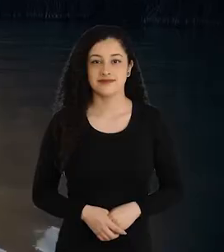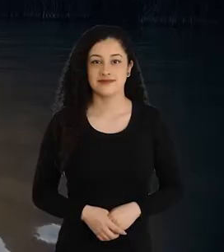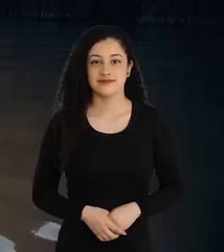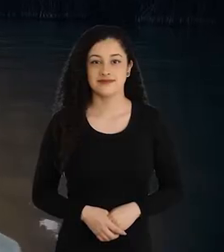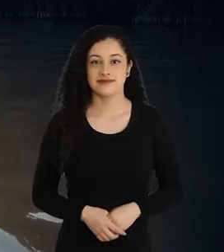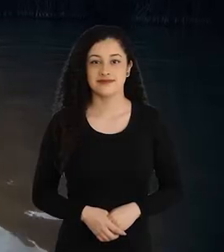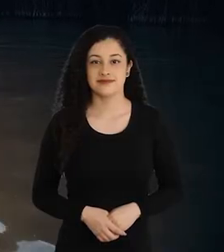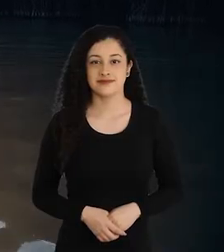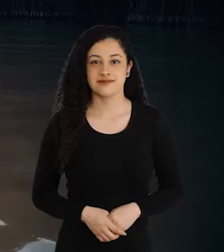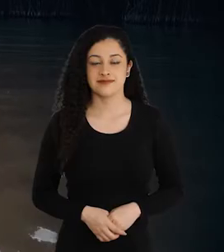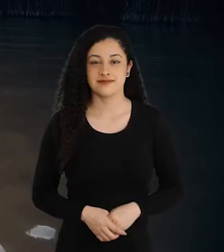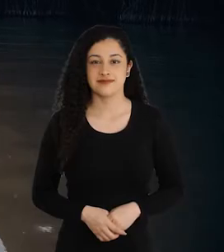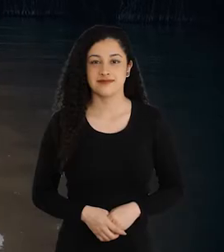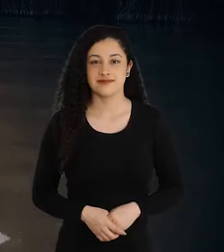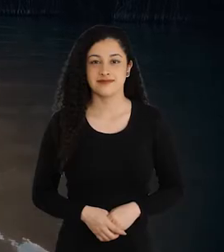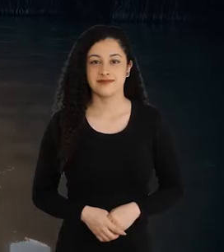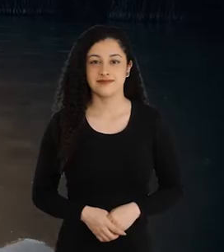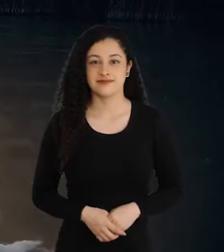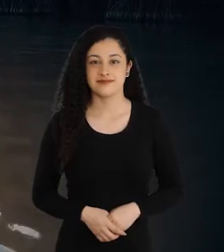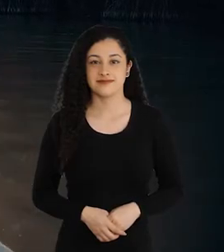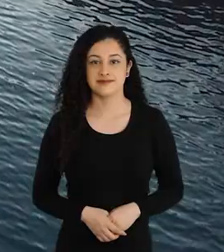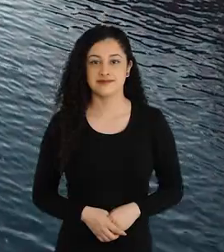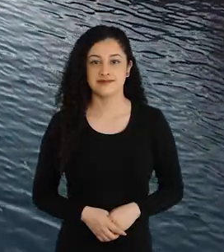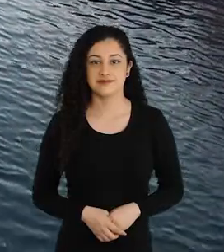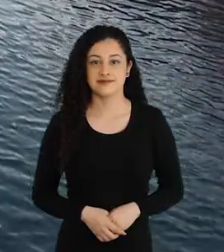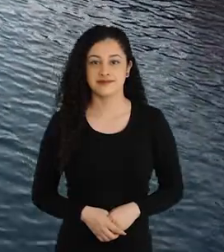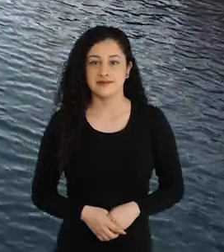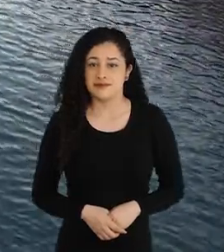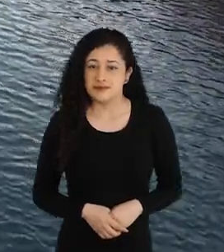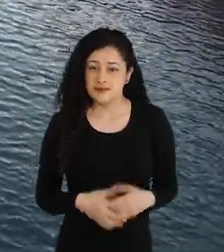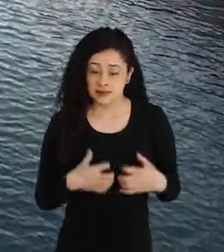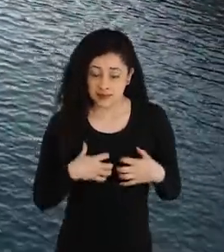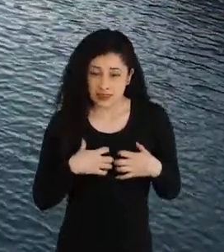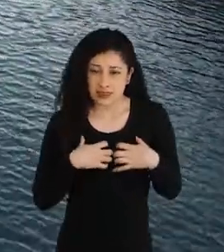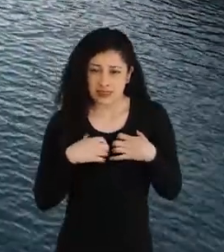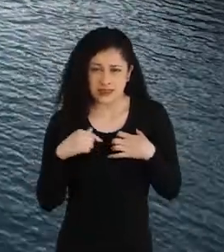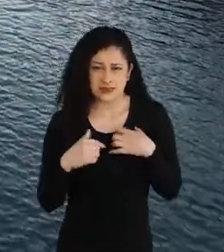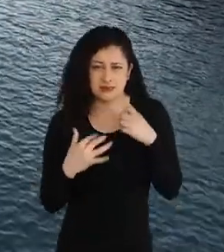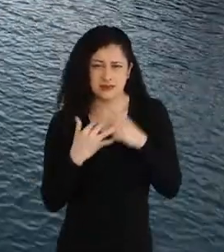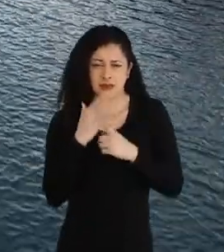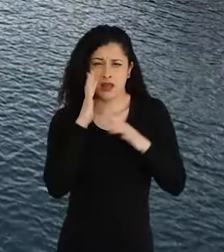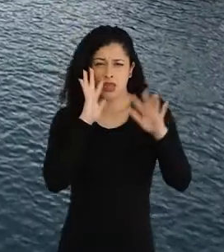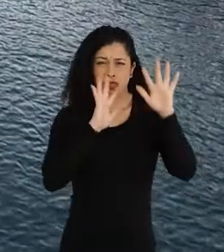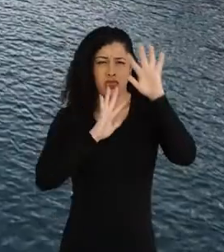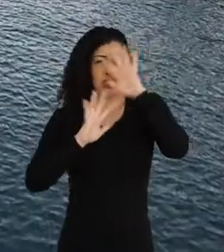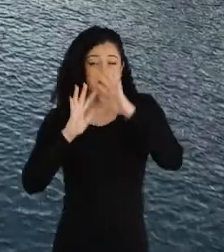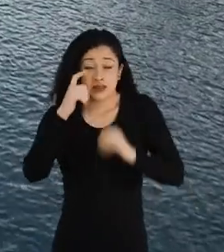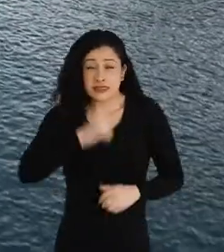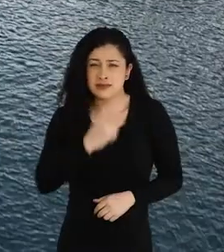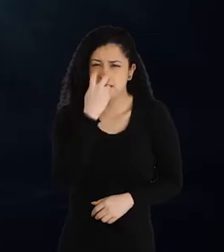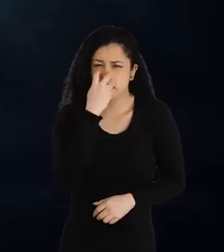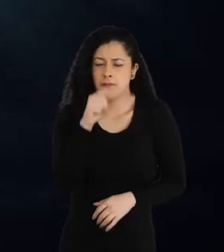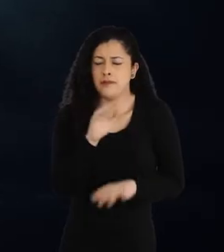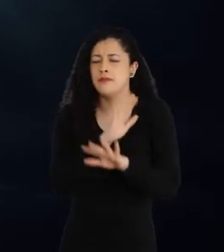agua le llega a las rodillas, se sumerge totalmente. El temor más grande que una persona como yo puede